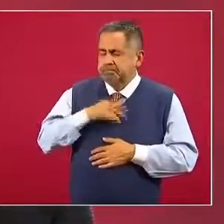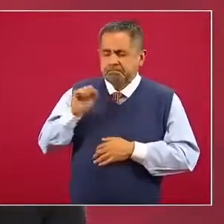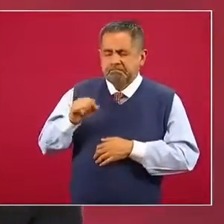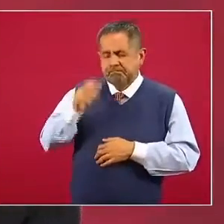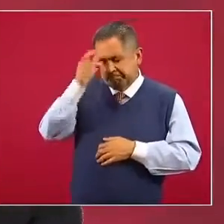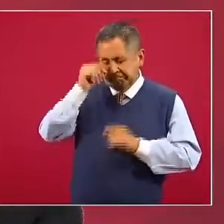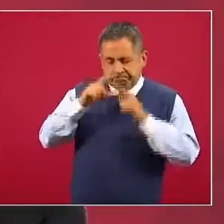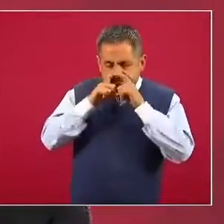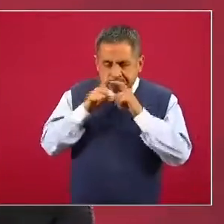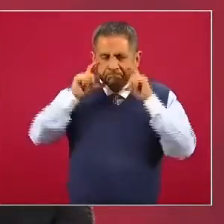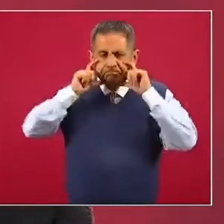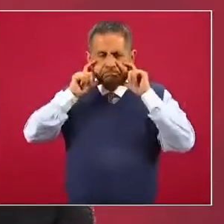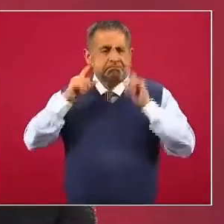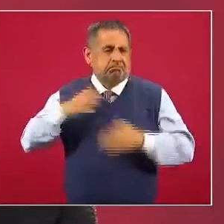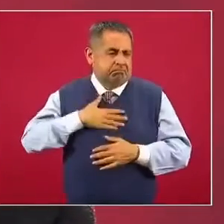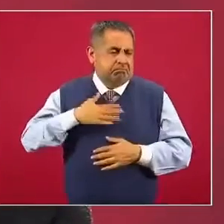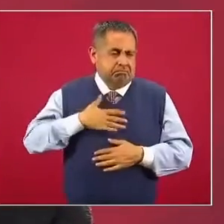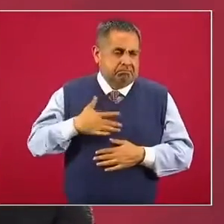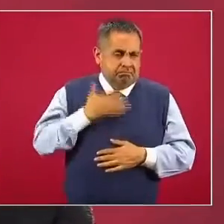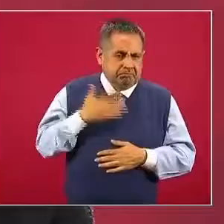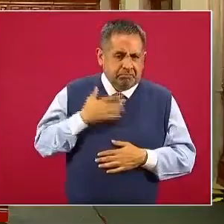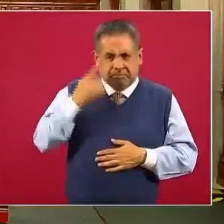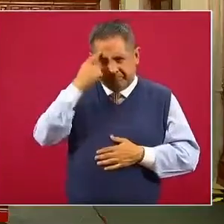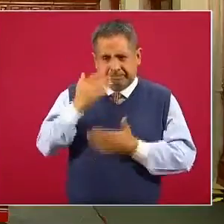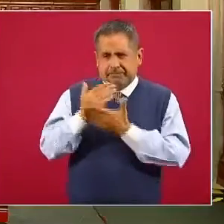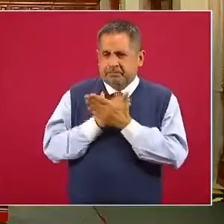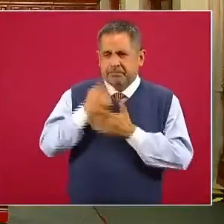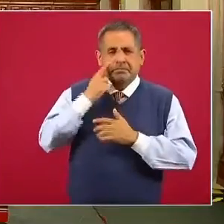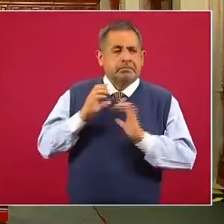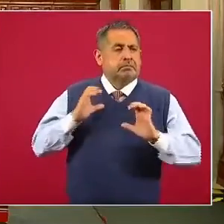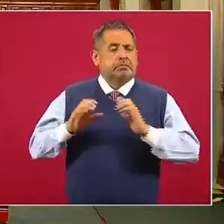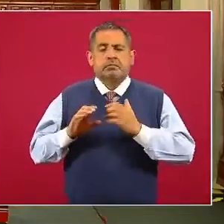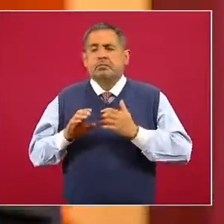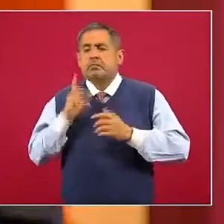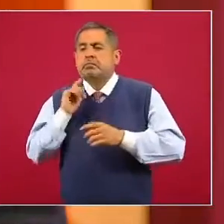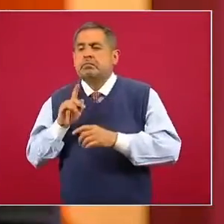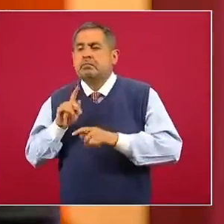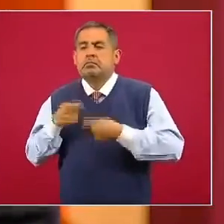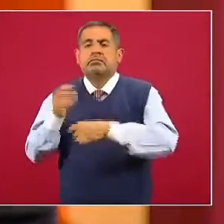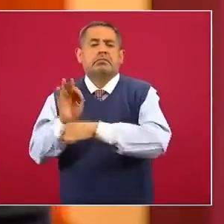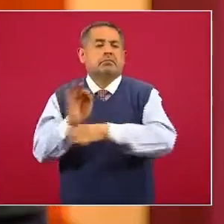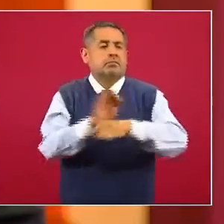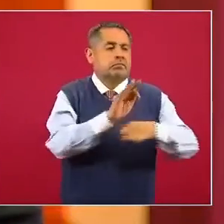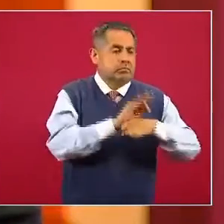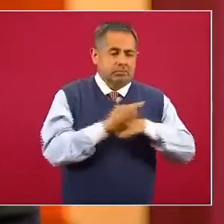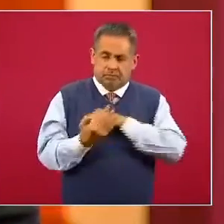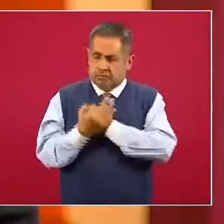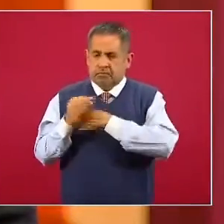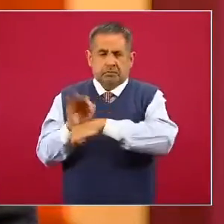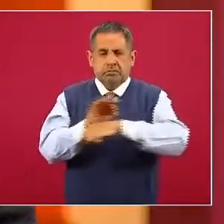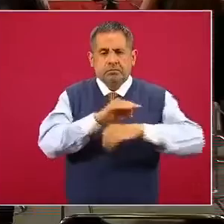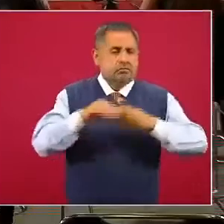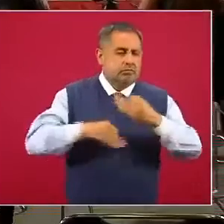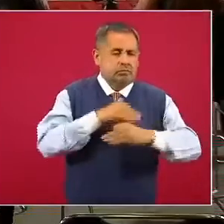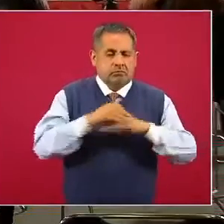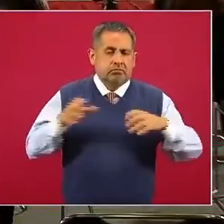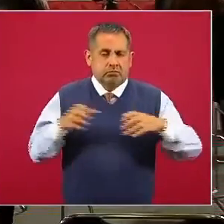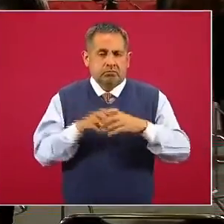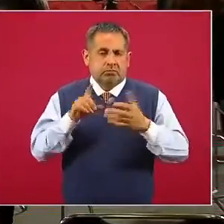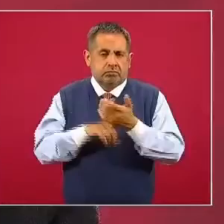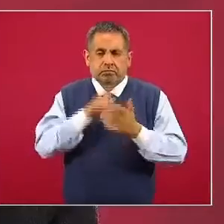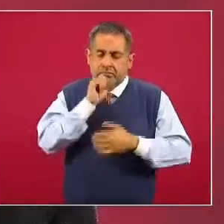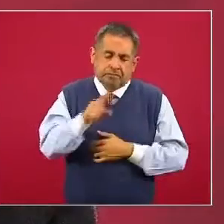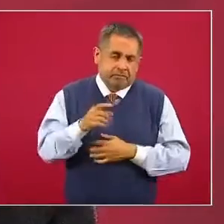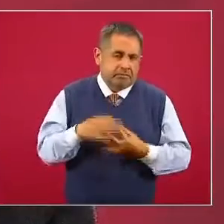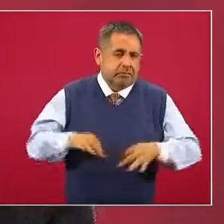convicción, en la percepción del riesgo y en la generosidad que permite ayudar a unos con otros. También existe